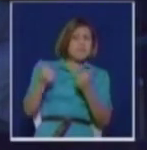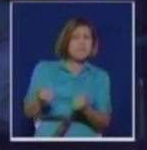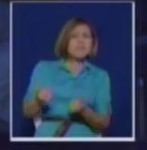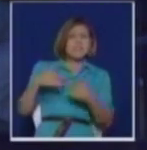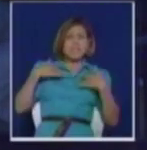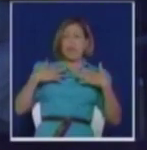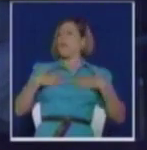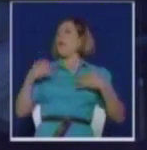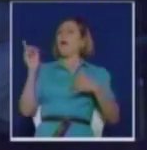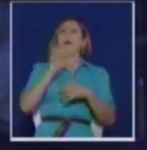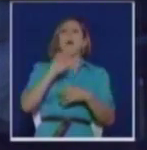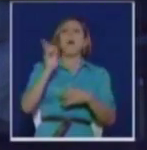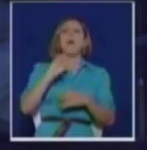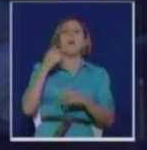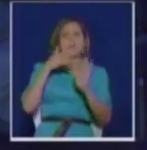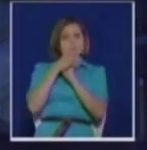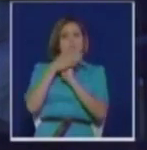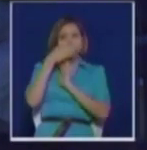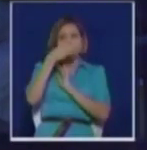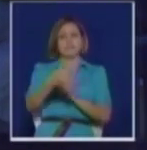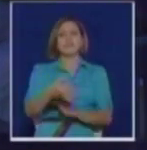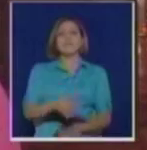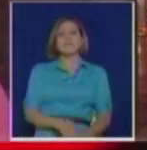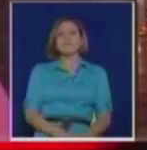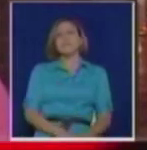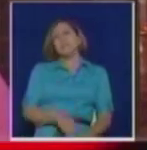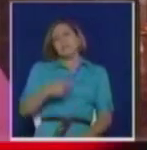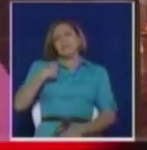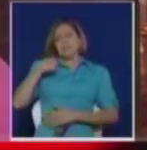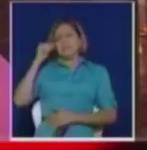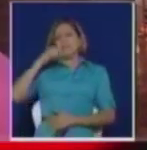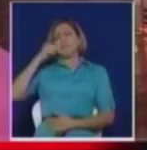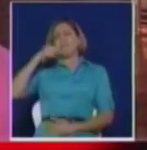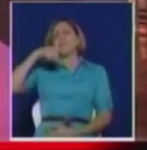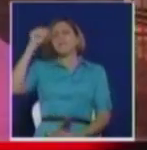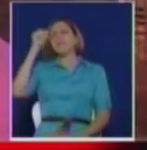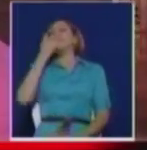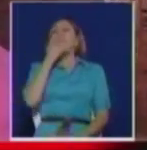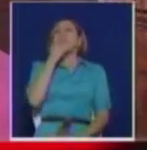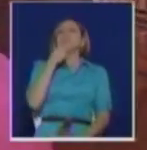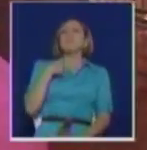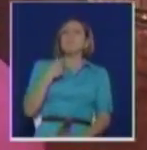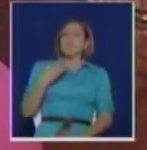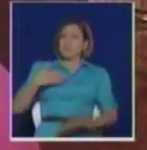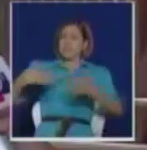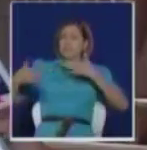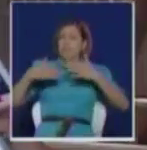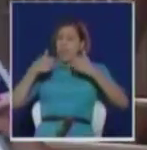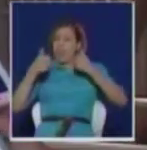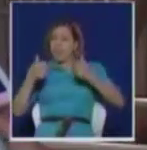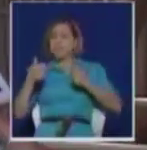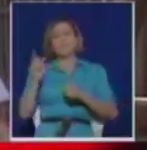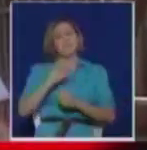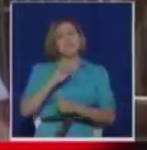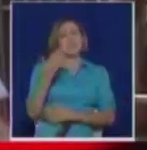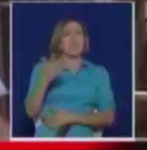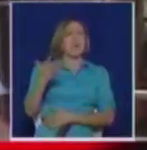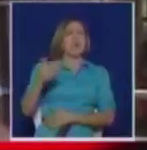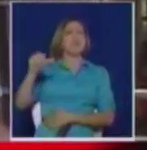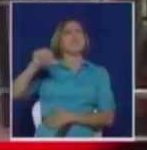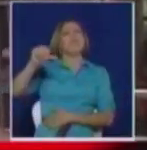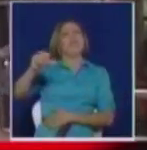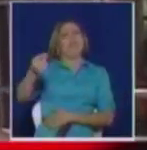equipo. La voz del hincha en Noticinco. Vamos ganando porque una jugada individual, pero no hemos jugado bien. Regular tirando a